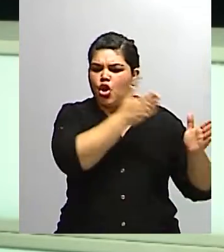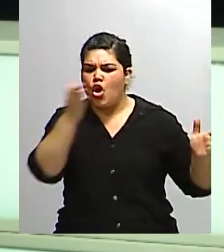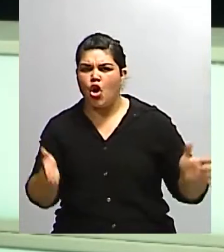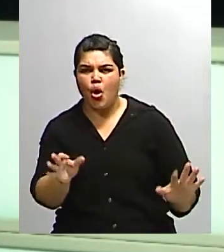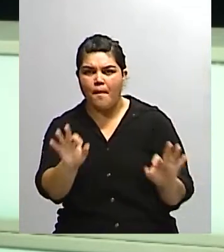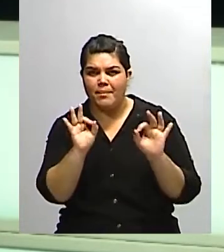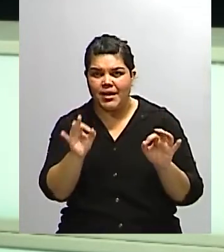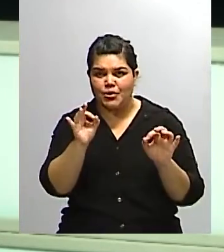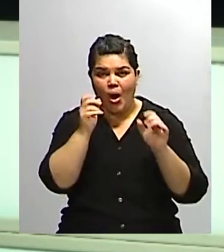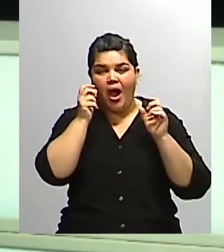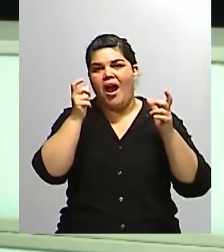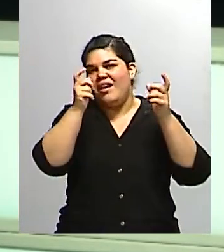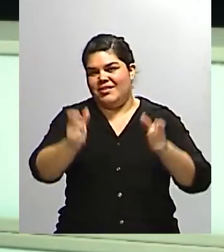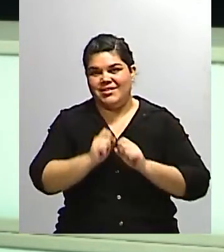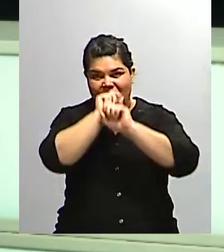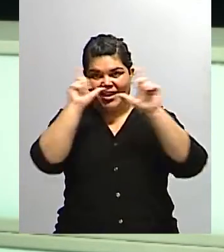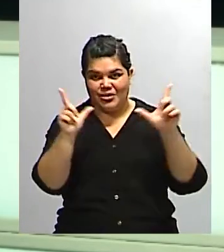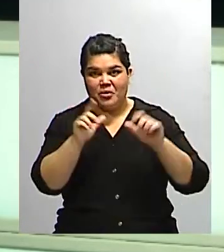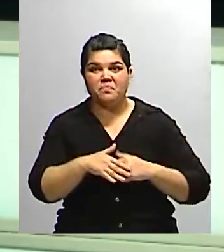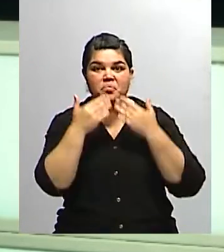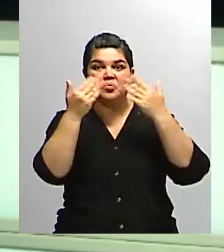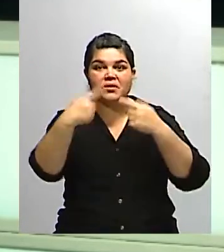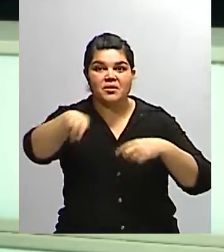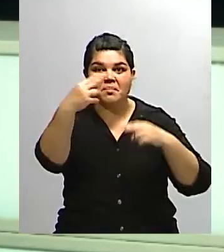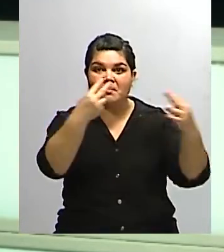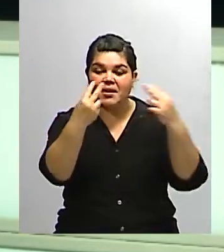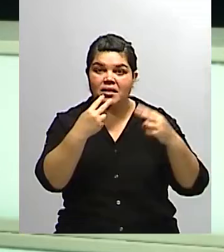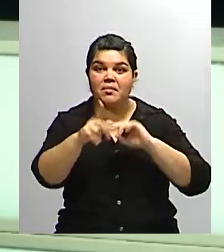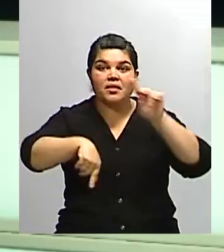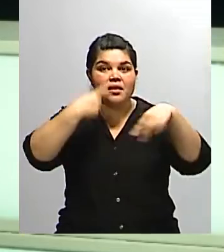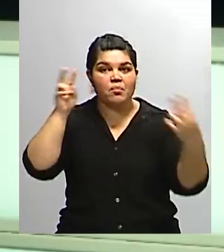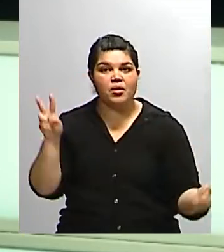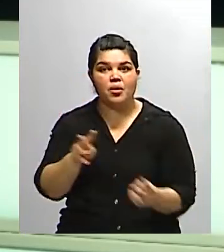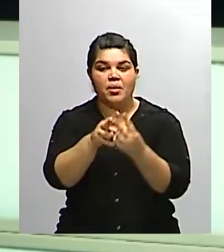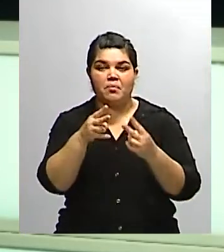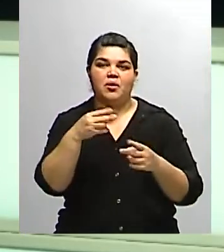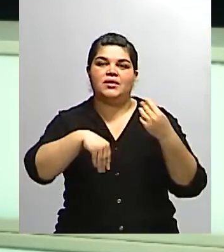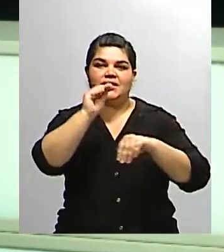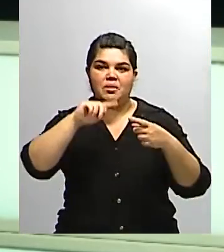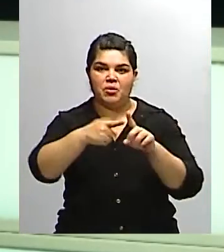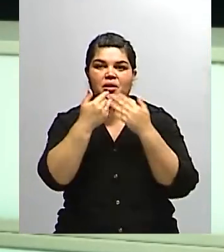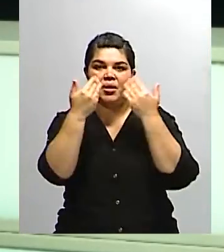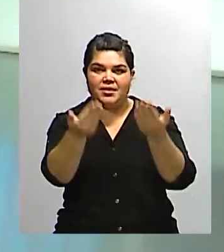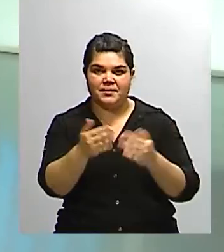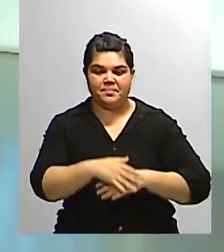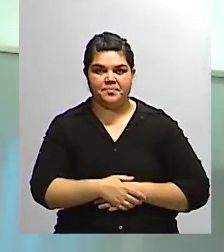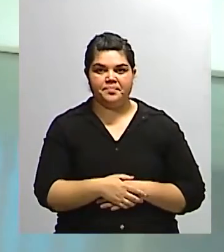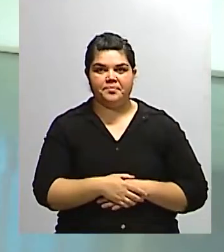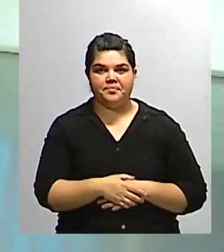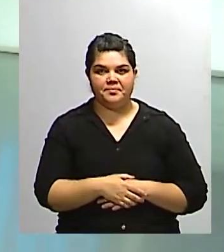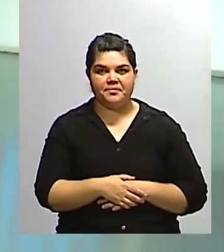al cierre ya del programa, le agradecemos a ustedes que han estado ahí del otro lado y será hasta la próxima edición de Chat Político. Muchas gracias.